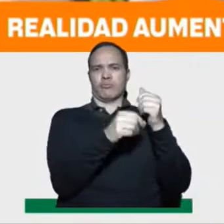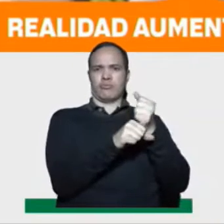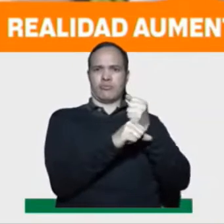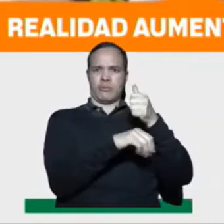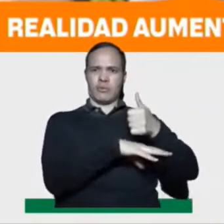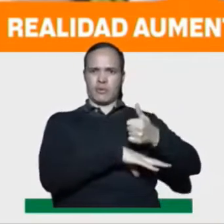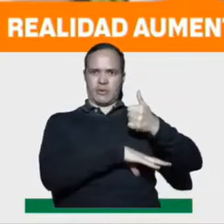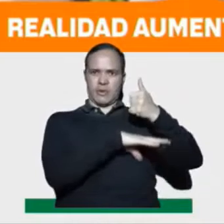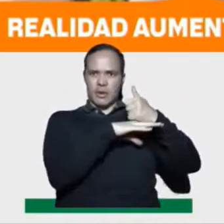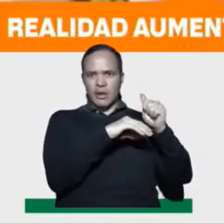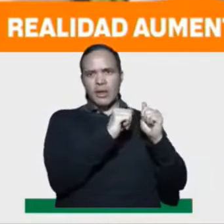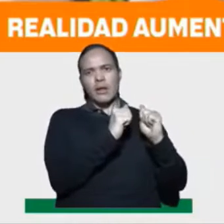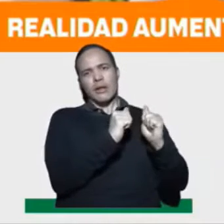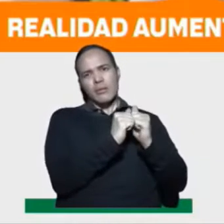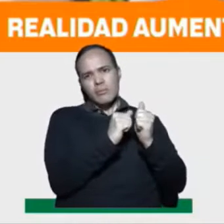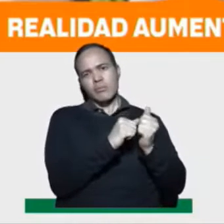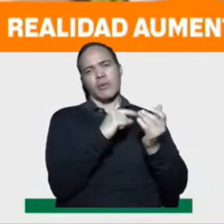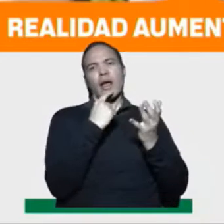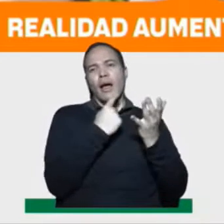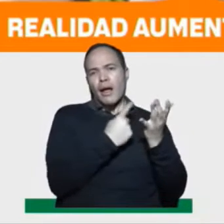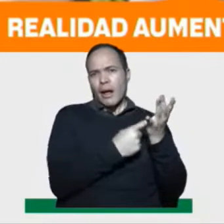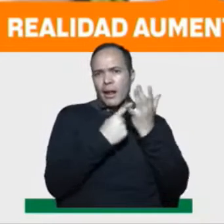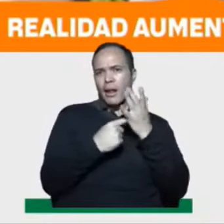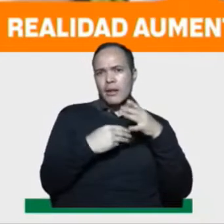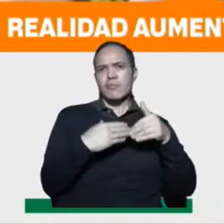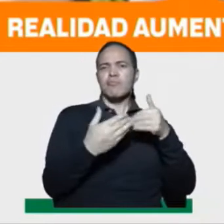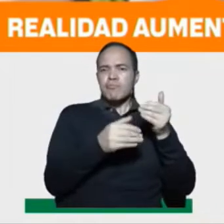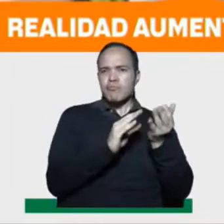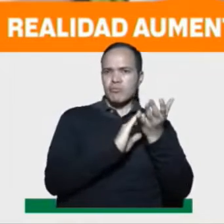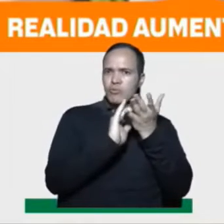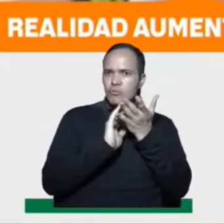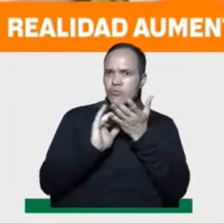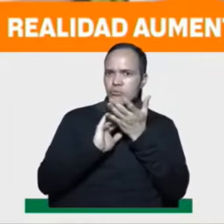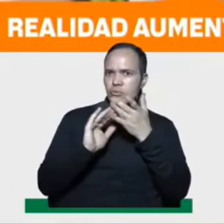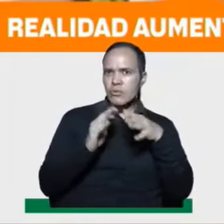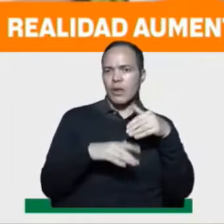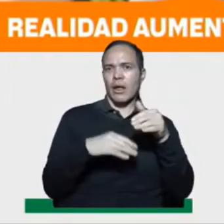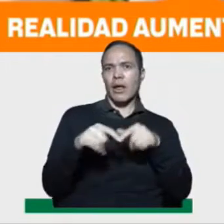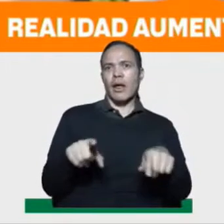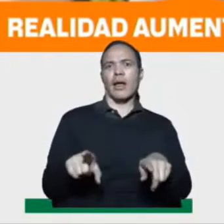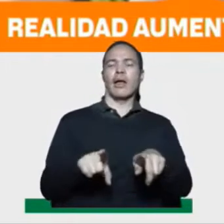marcar los nuevos cambios en una forma diferente de hacer el